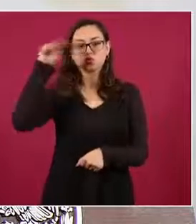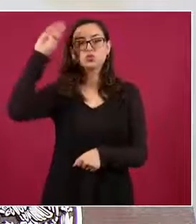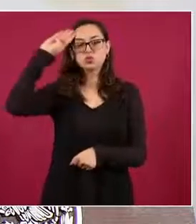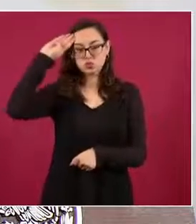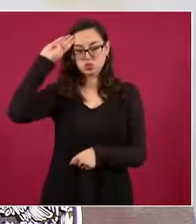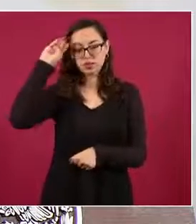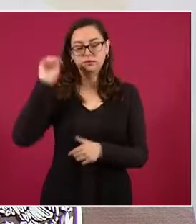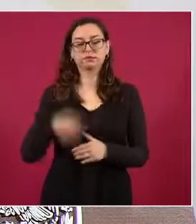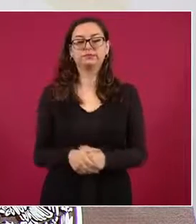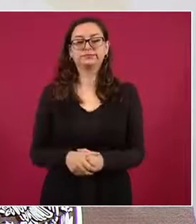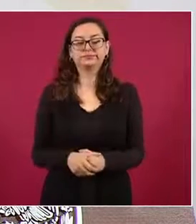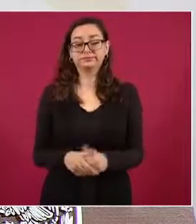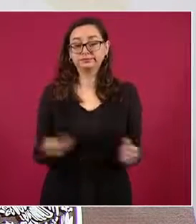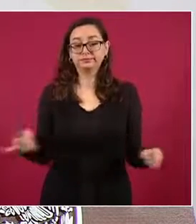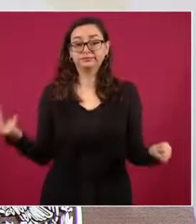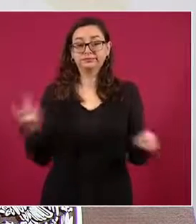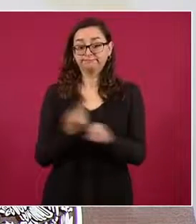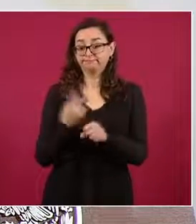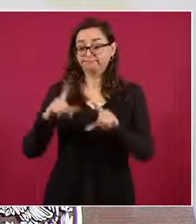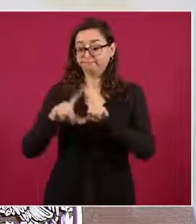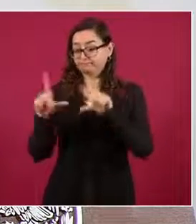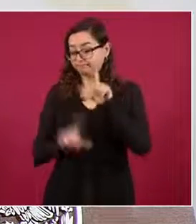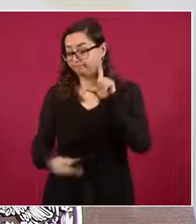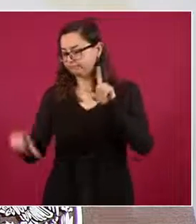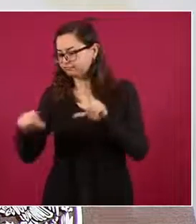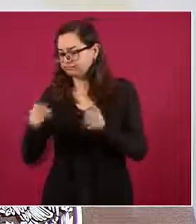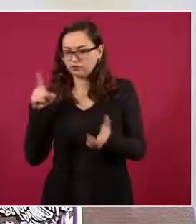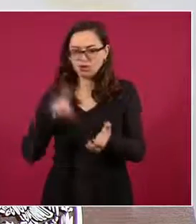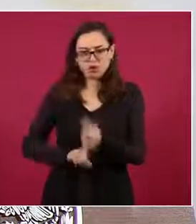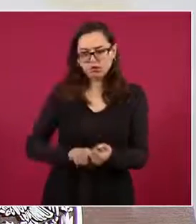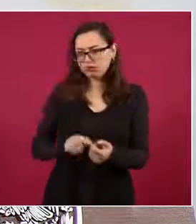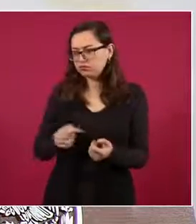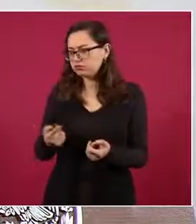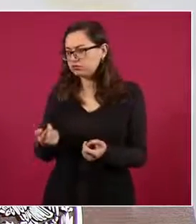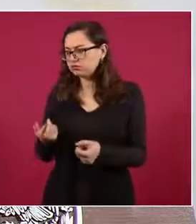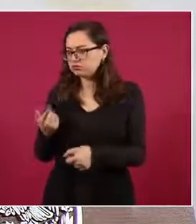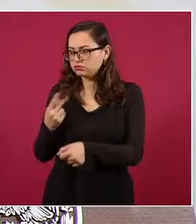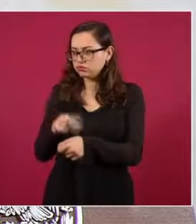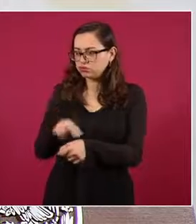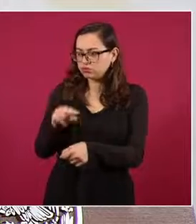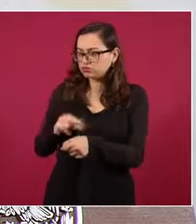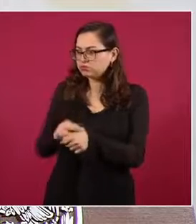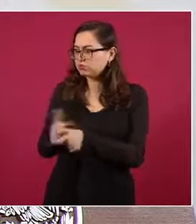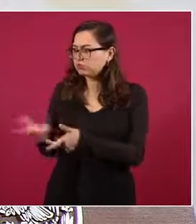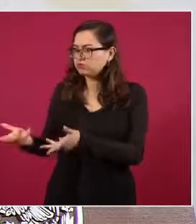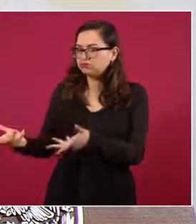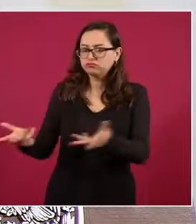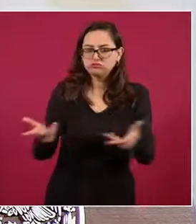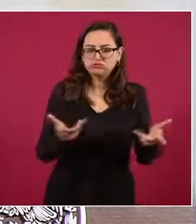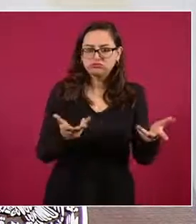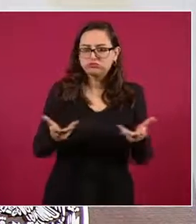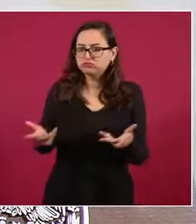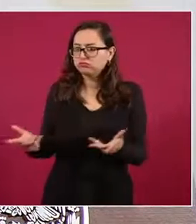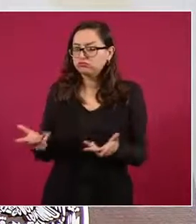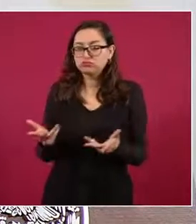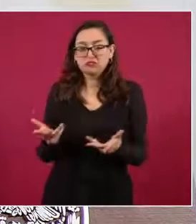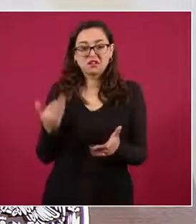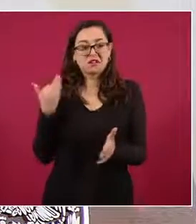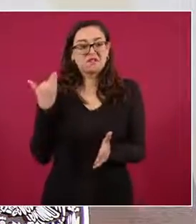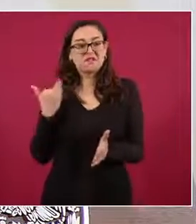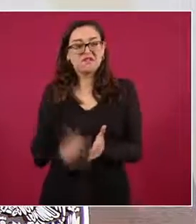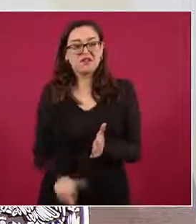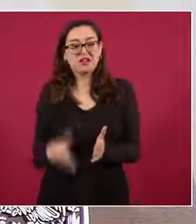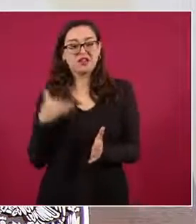médicos especialistas en México ha tenido graves consecuencias. Al final de cuentas, un